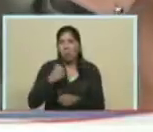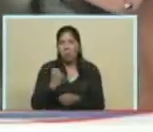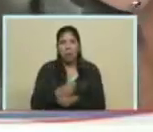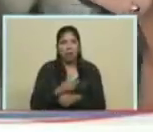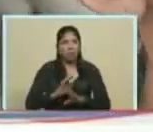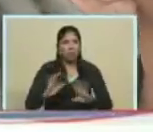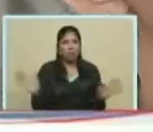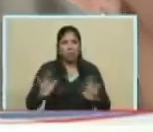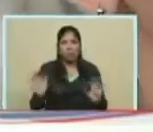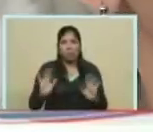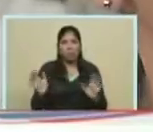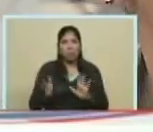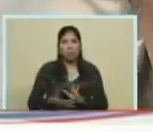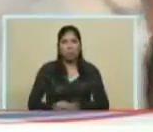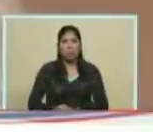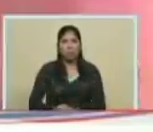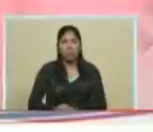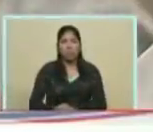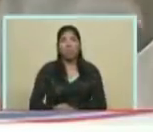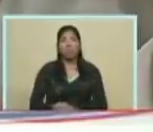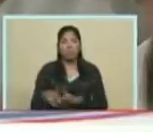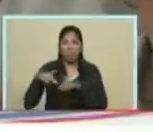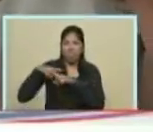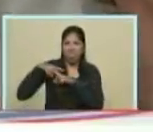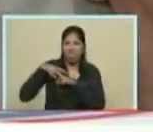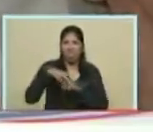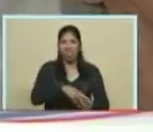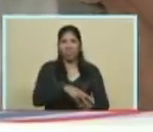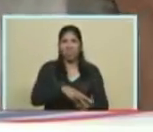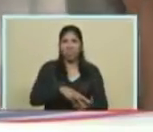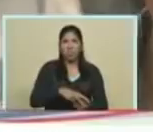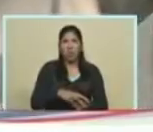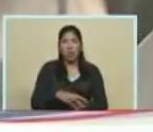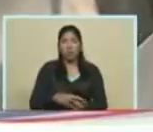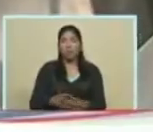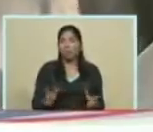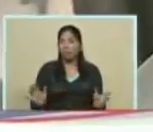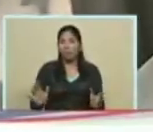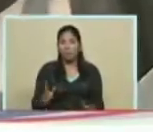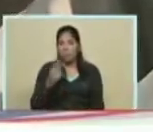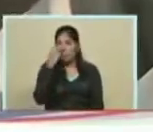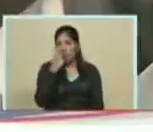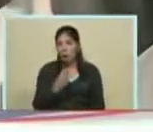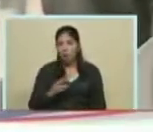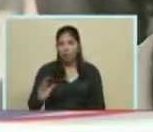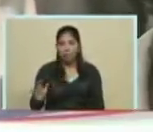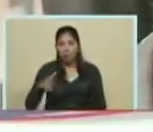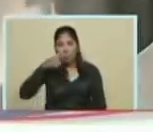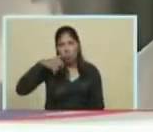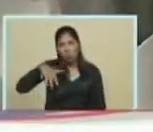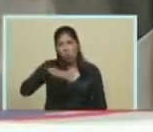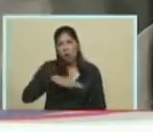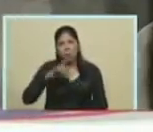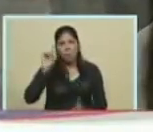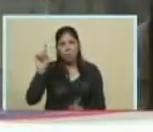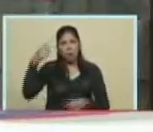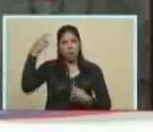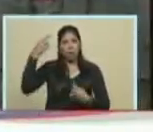abierto, a la explotación, a la miseria, un pueblo